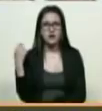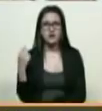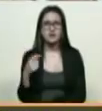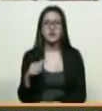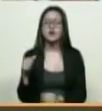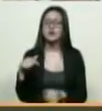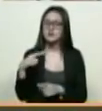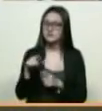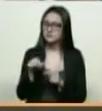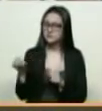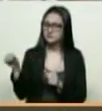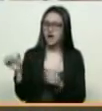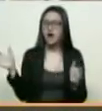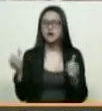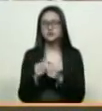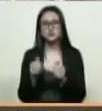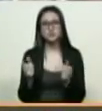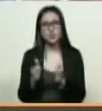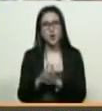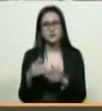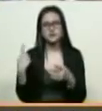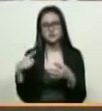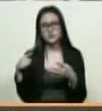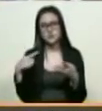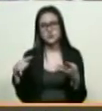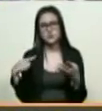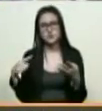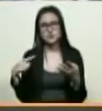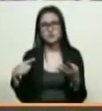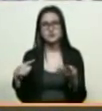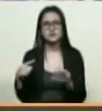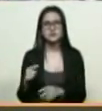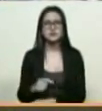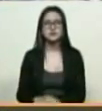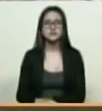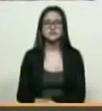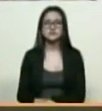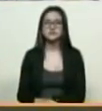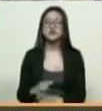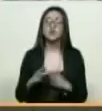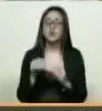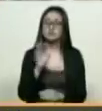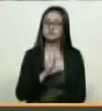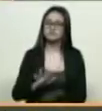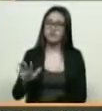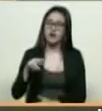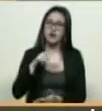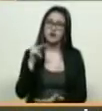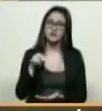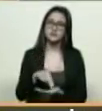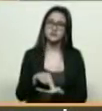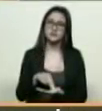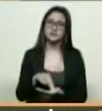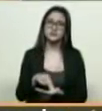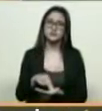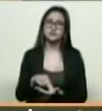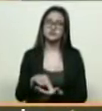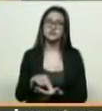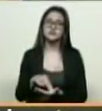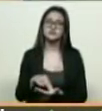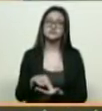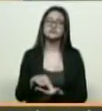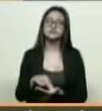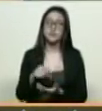en Anzoátegui y estaremos pues diversificándonos a lo largo de todo el territorio nacional para obtener de nuestro poder